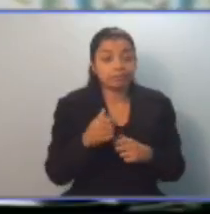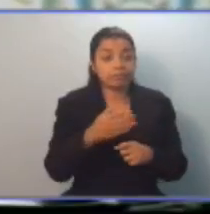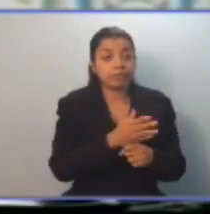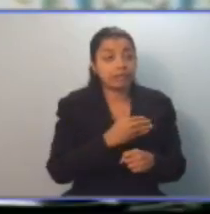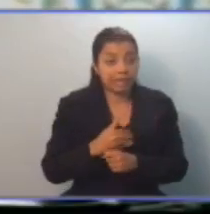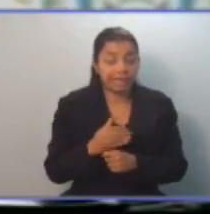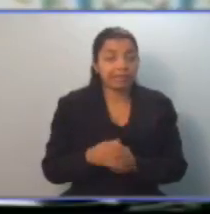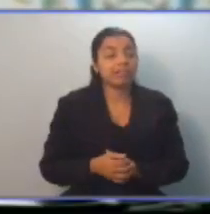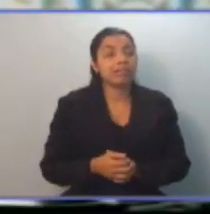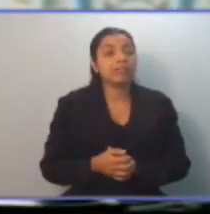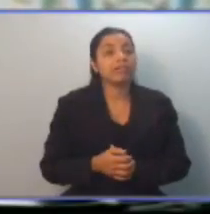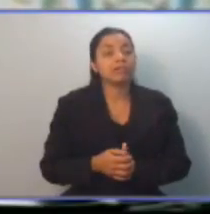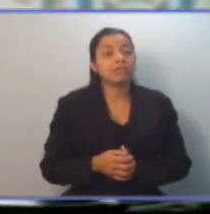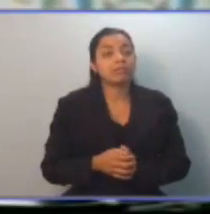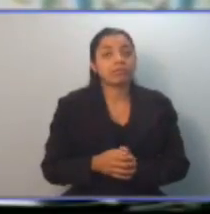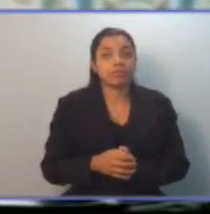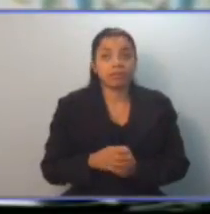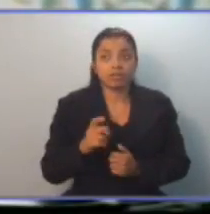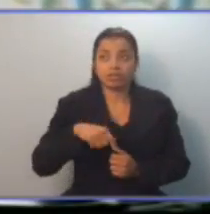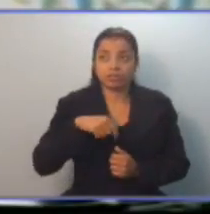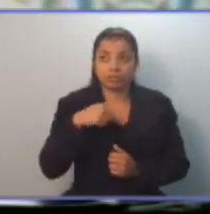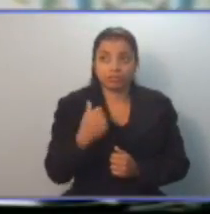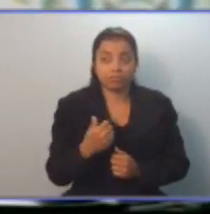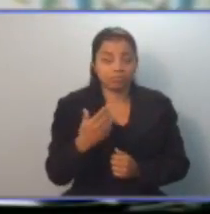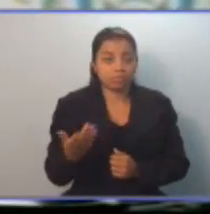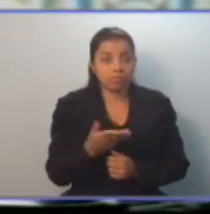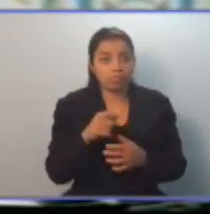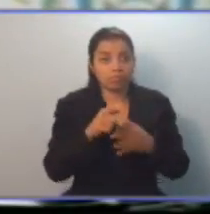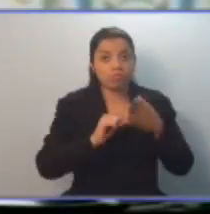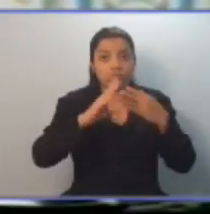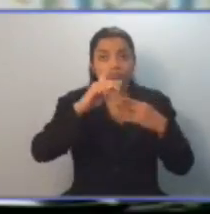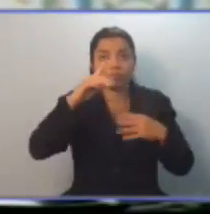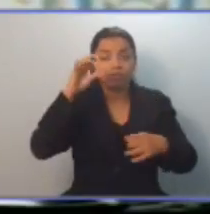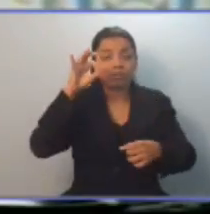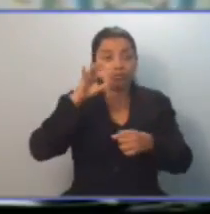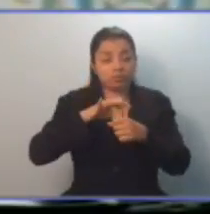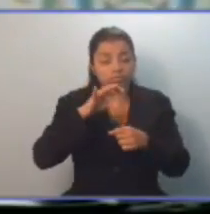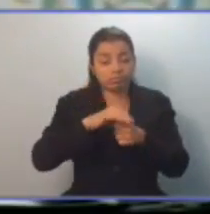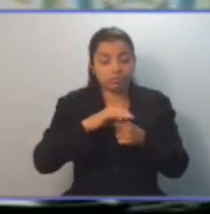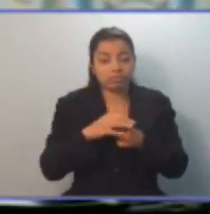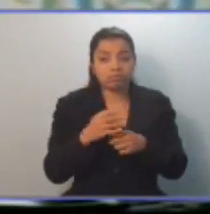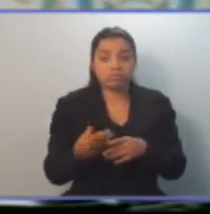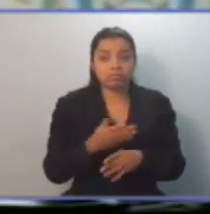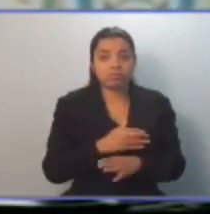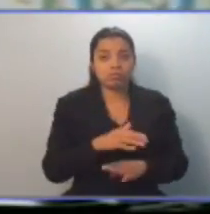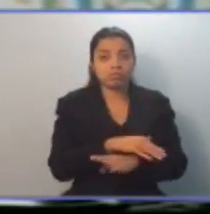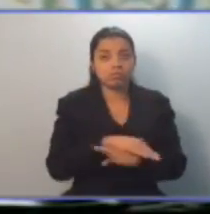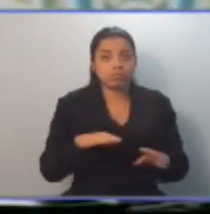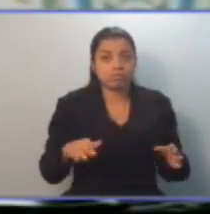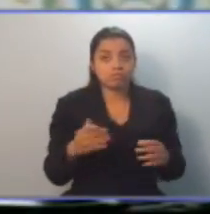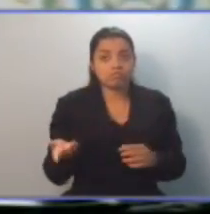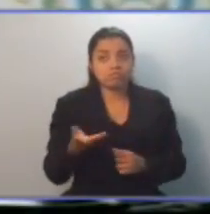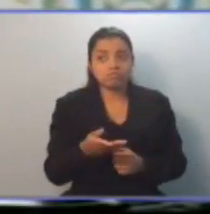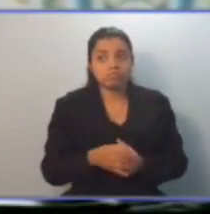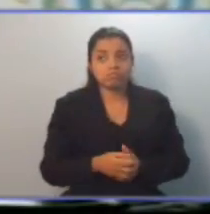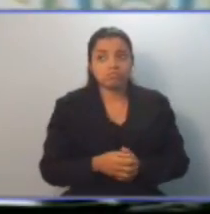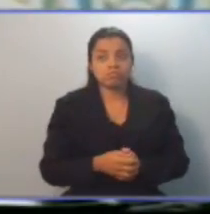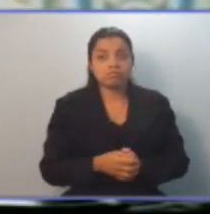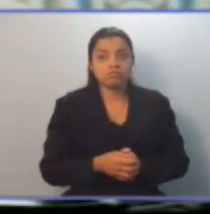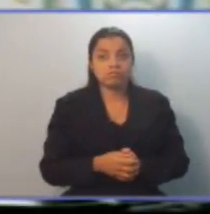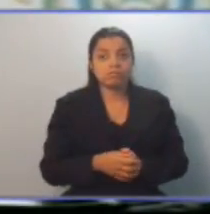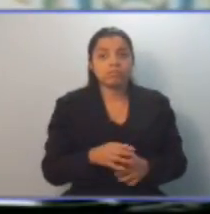políticos, y en el otro caso, bueno, el Código Electoral lo había cerrado, ¿verdad?, el tema de partidos políticos. A